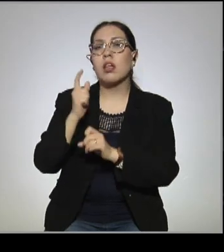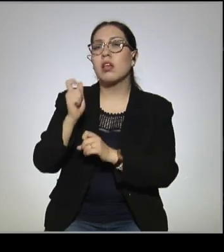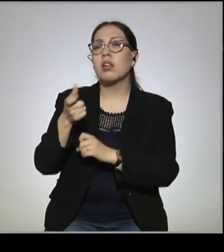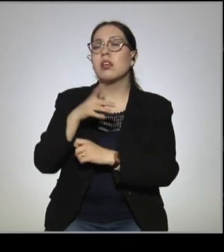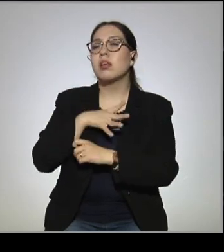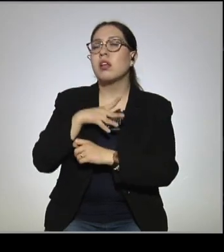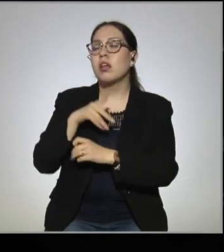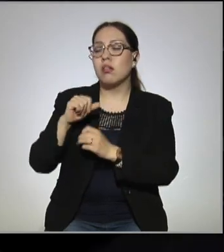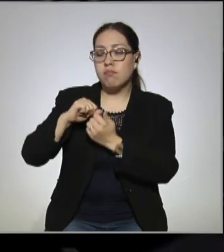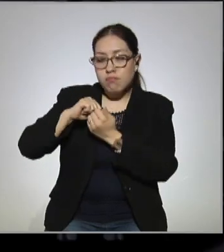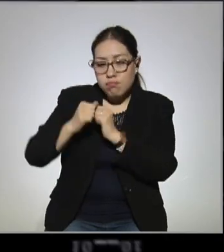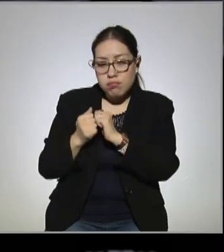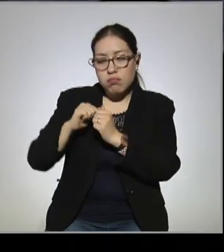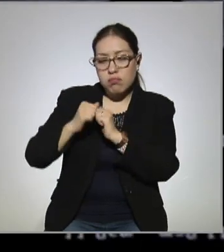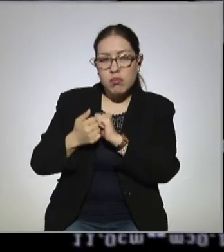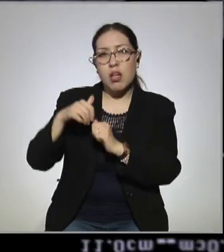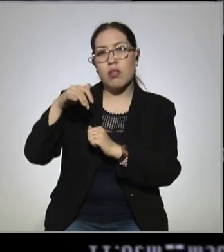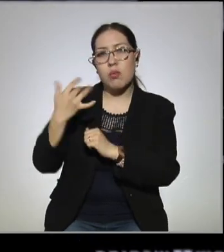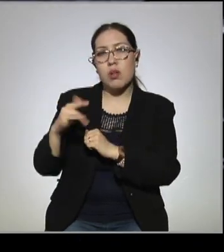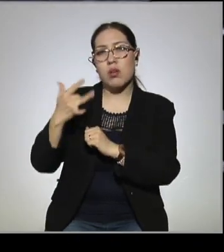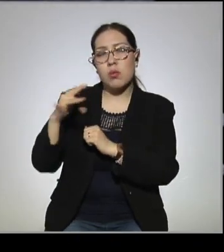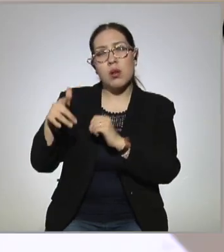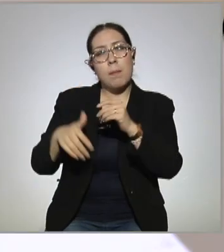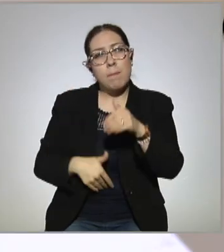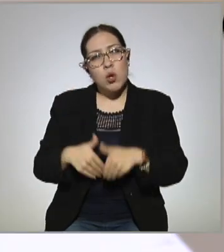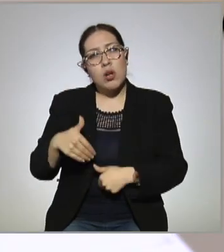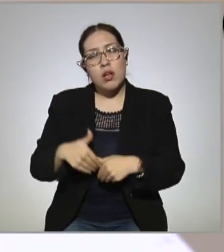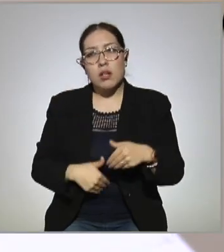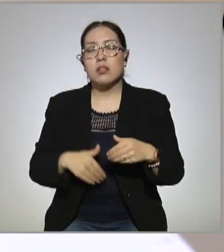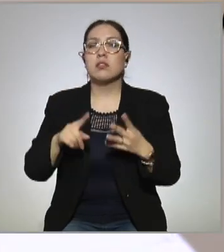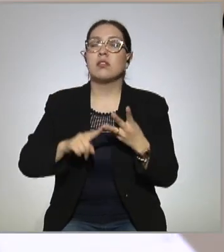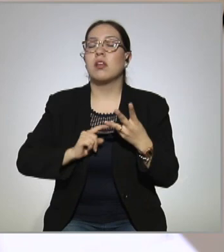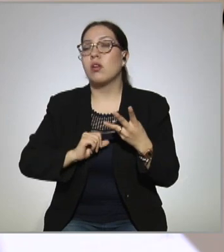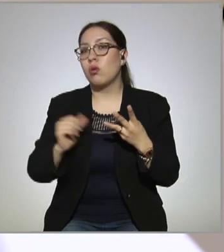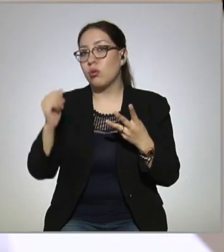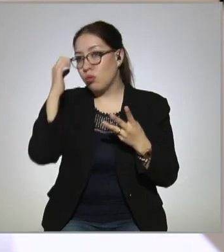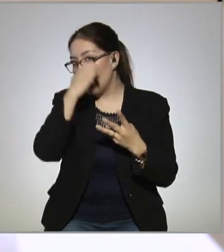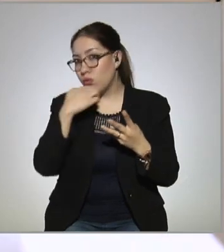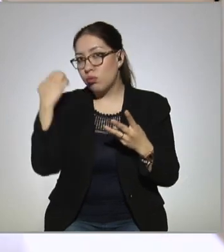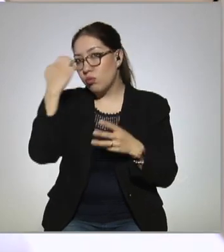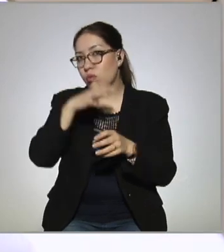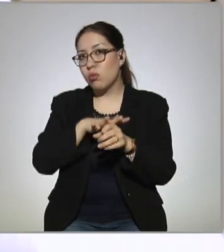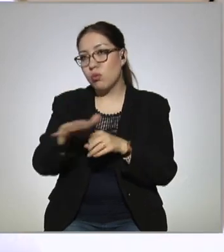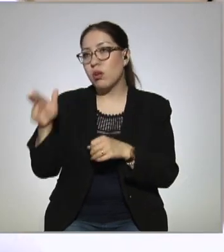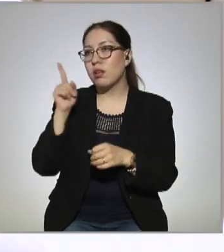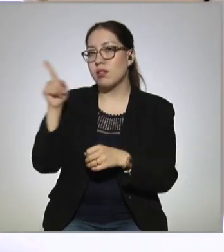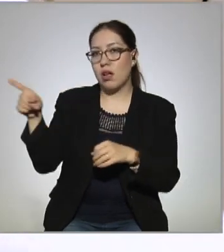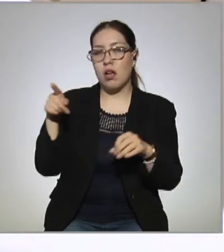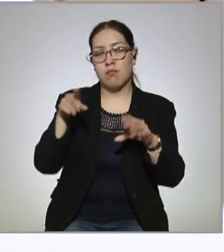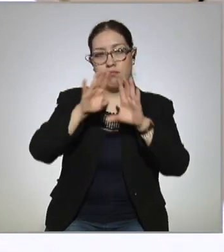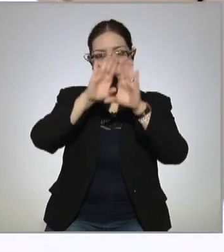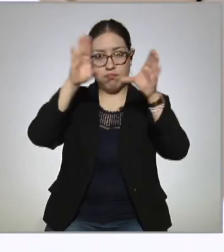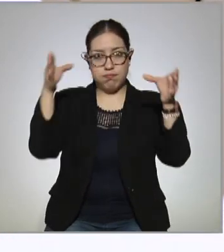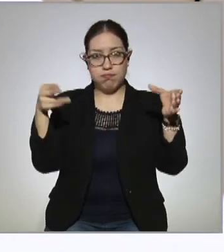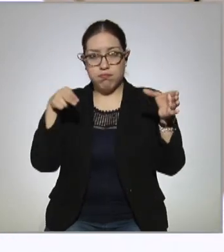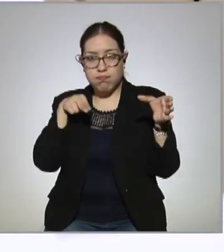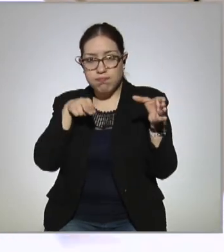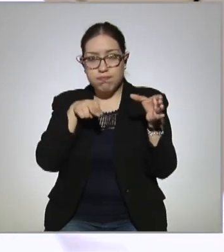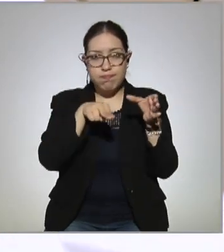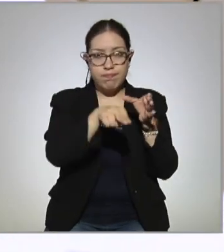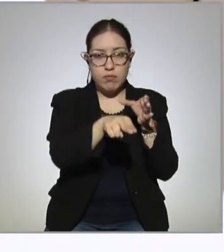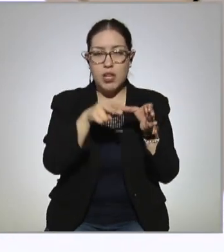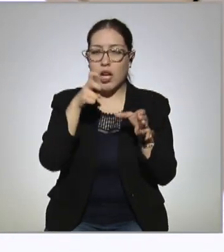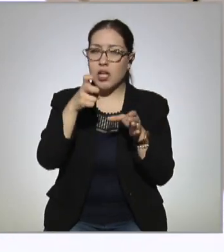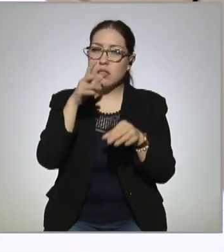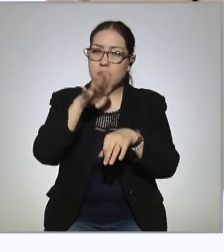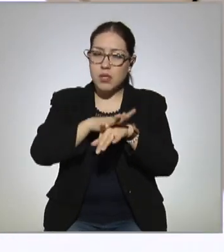mango rotador se está lastimando a cada movimiento del hombro. Otro estudio del cual disponemos es la resonancia magnética. Ese es un estudio más